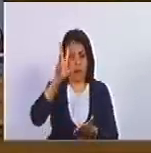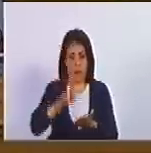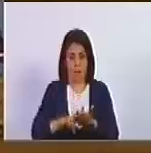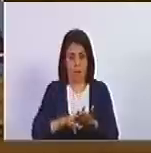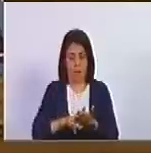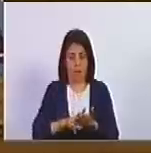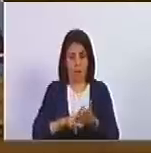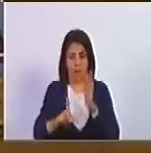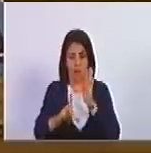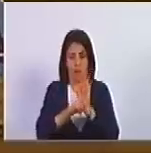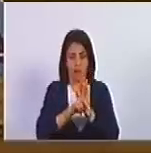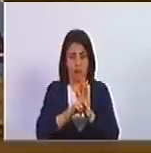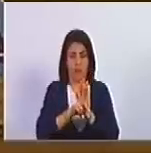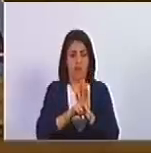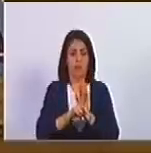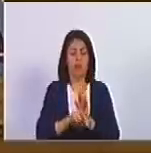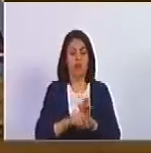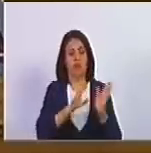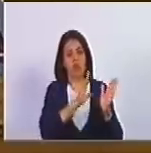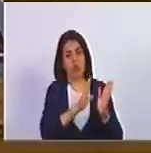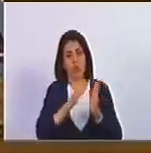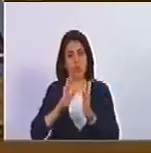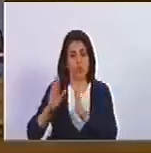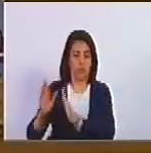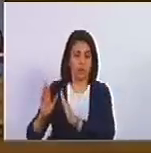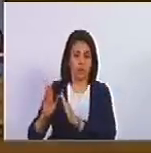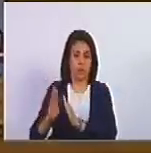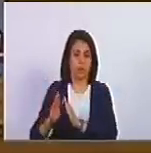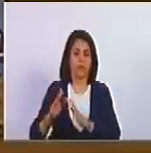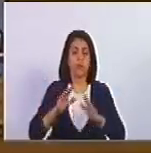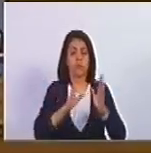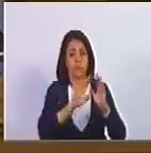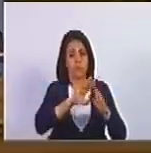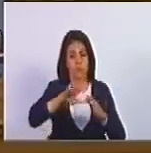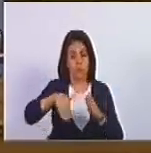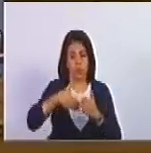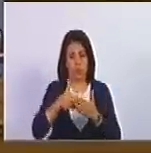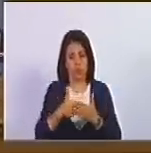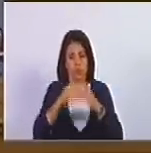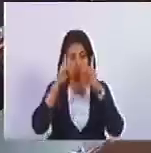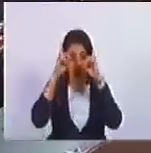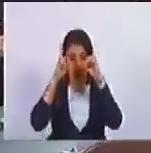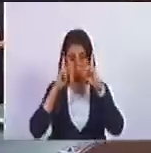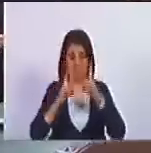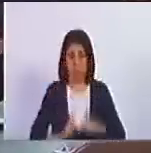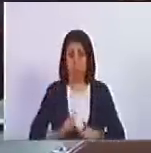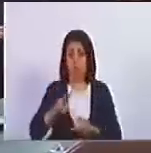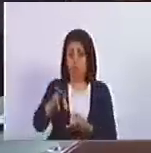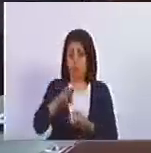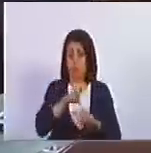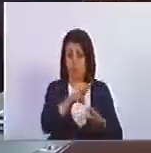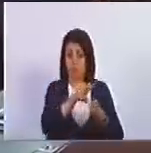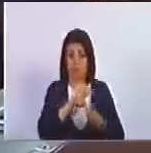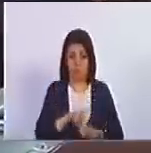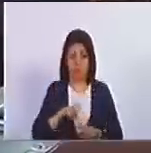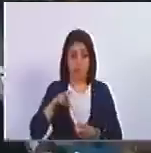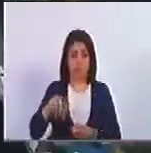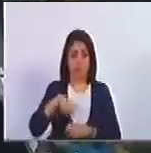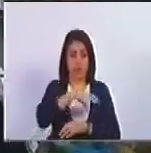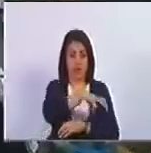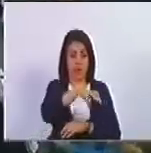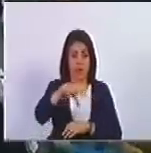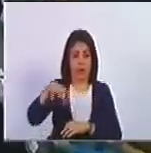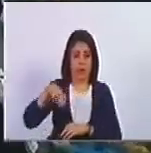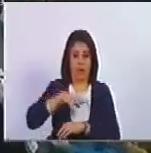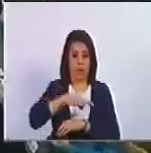sancionada la Ley Orgánica de Coordinación y Armonización de las Potestades Tributarias de los Estados y